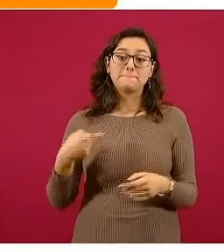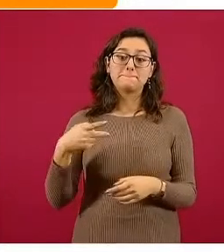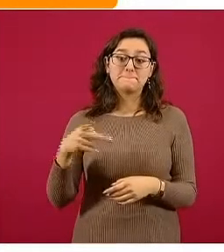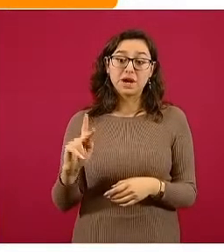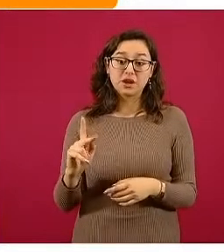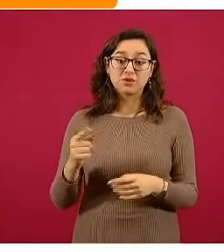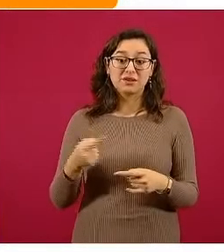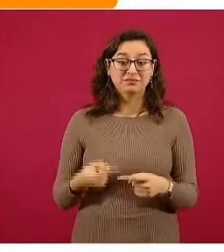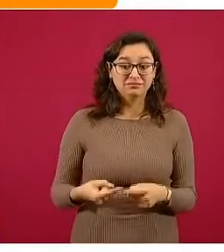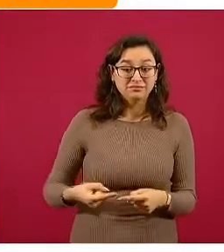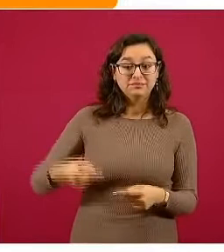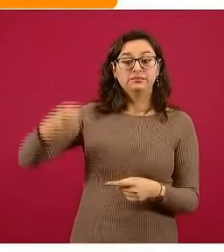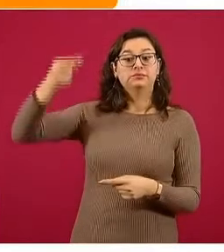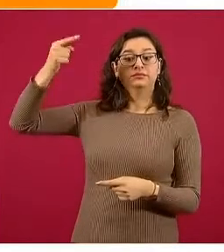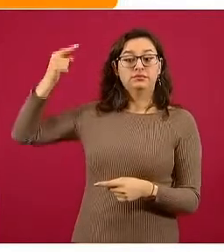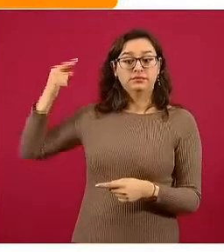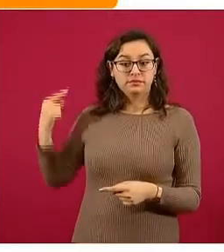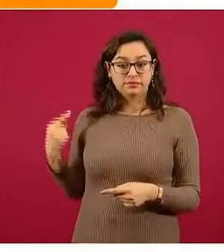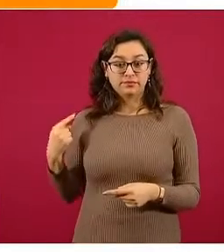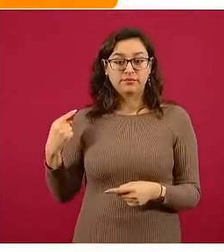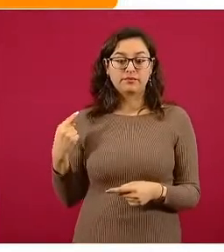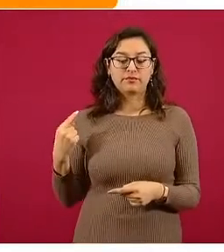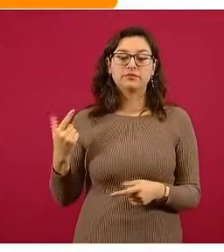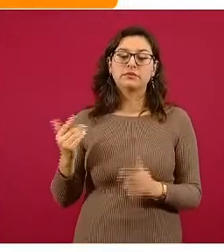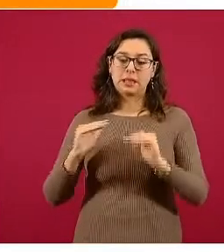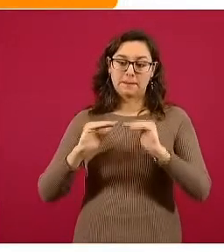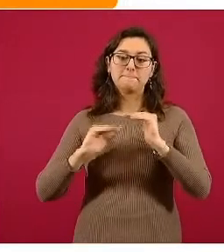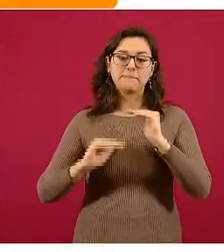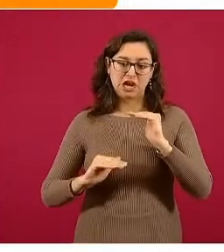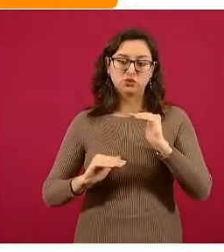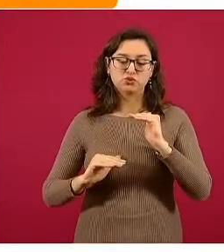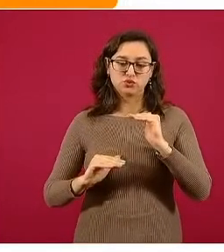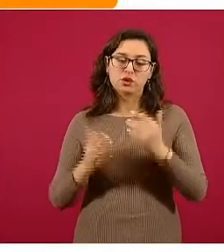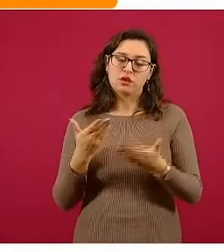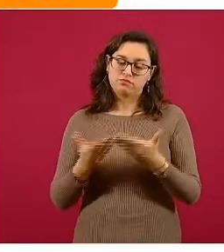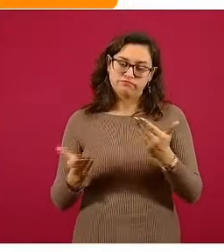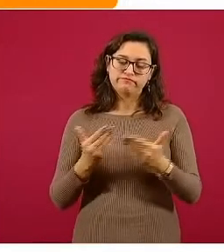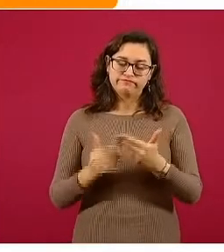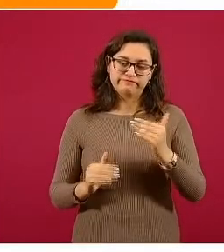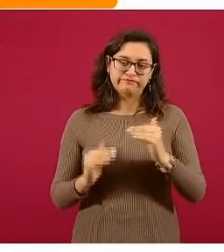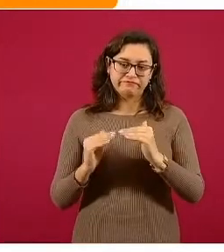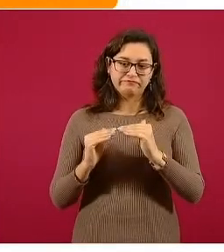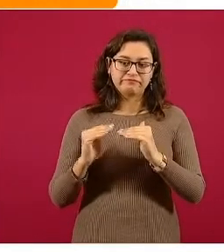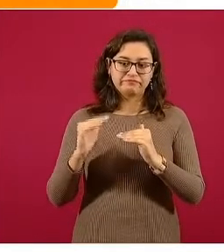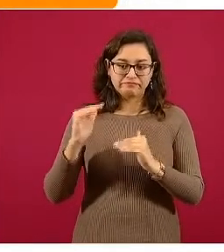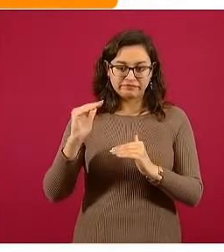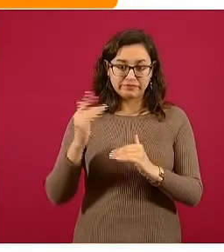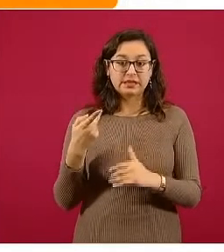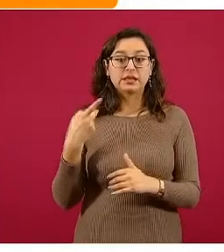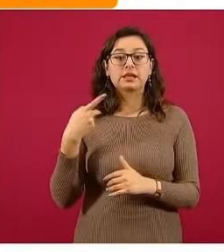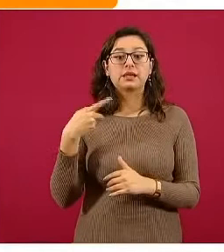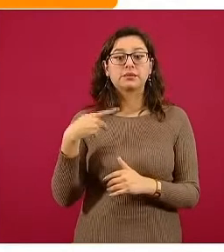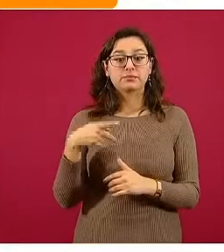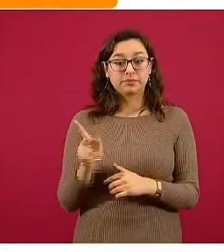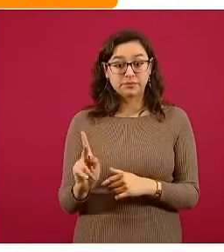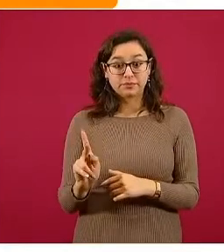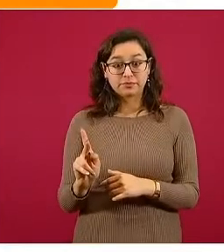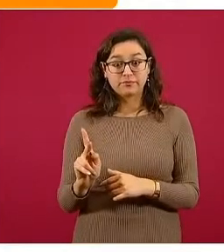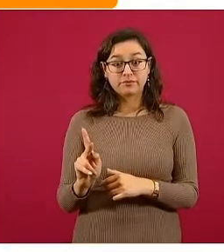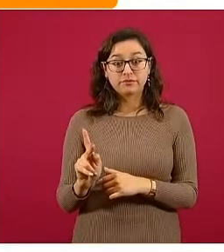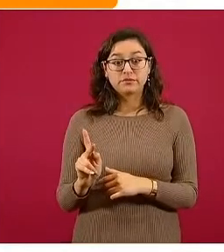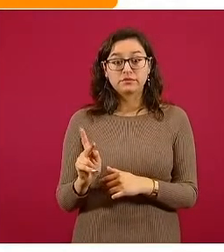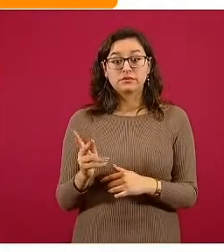estado observando en su presentación en semanas previas, aunque todavía por debajo de ese porcentaje